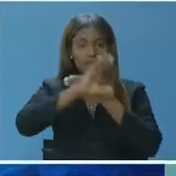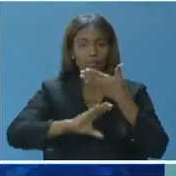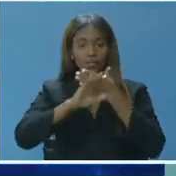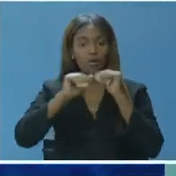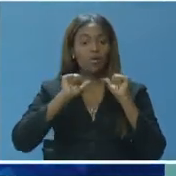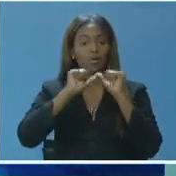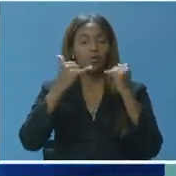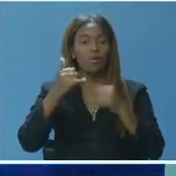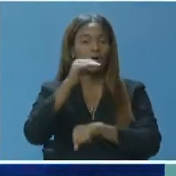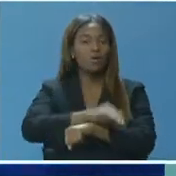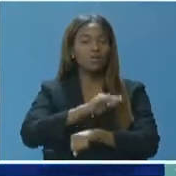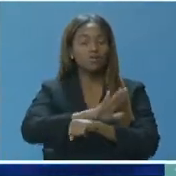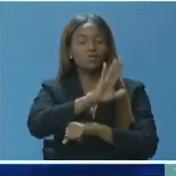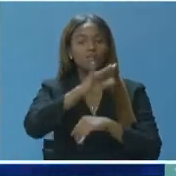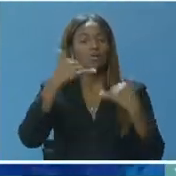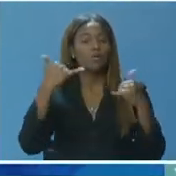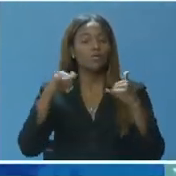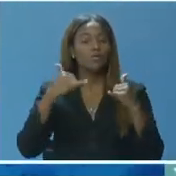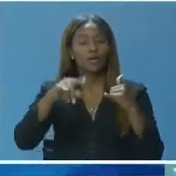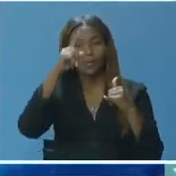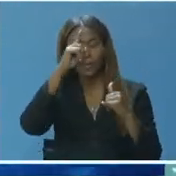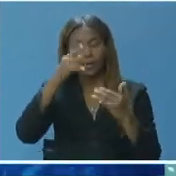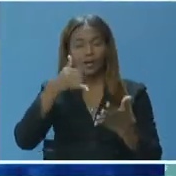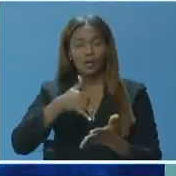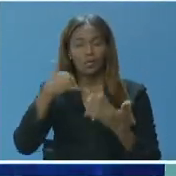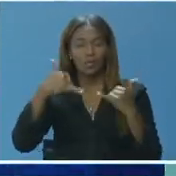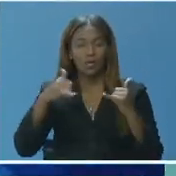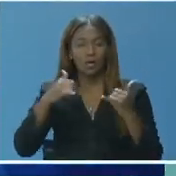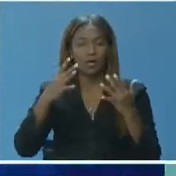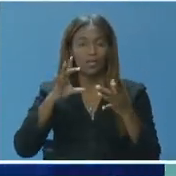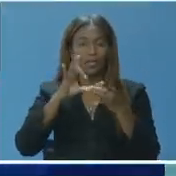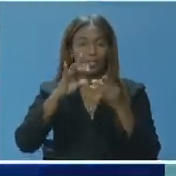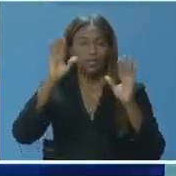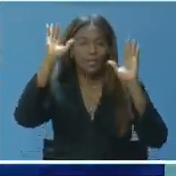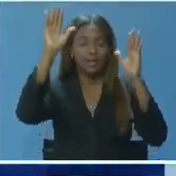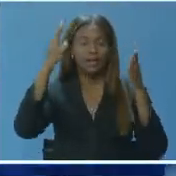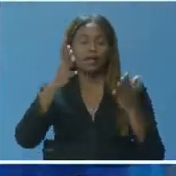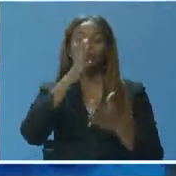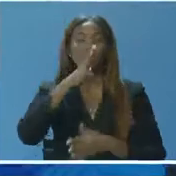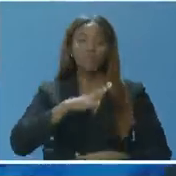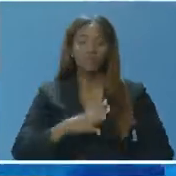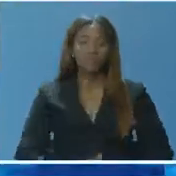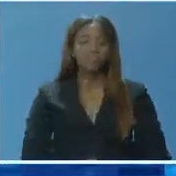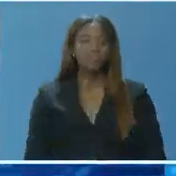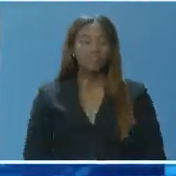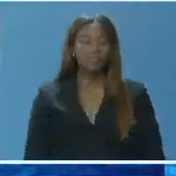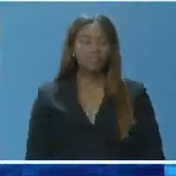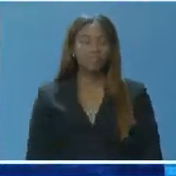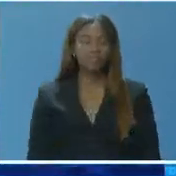continúan esta noche su participación en la Copa Panamericana de Voleibol Femenino.